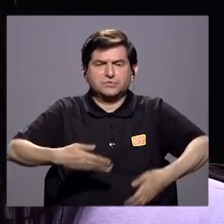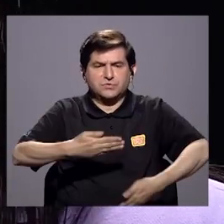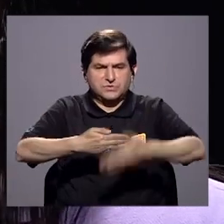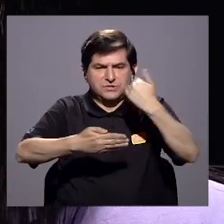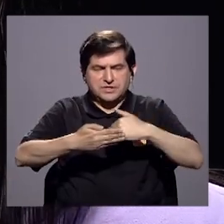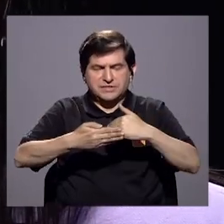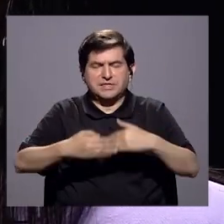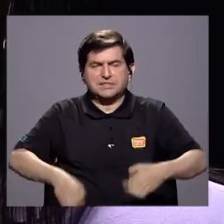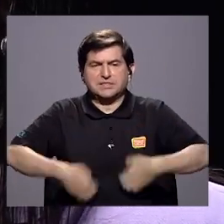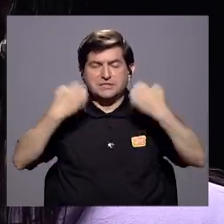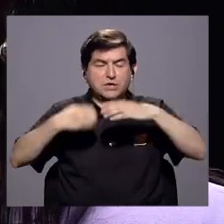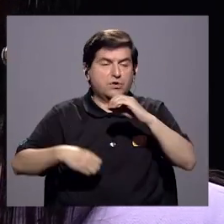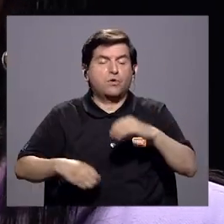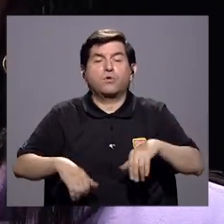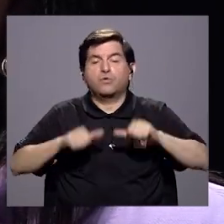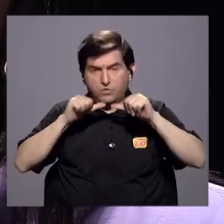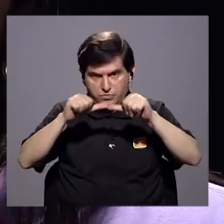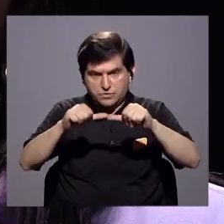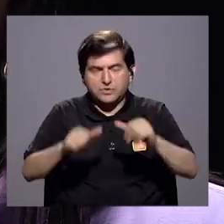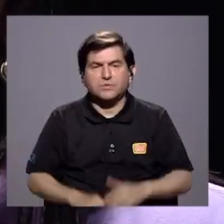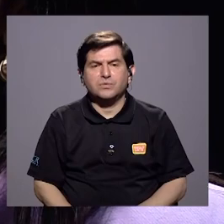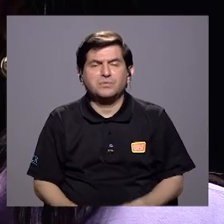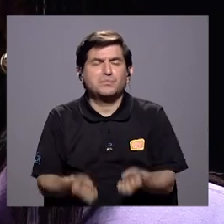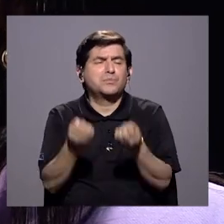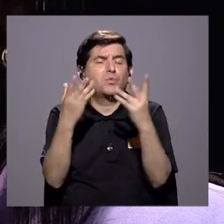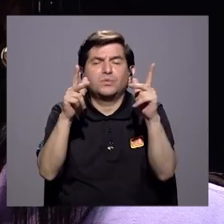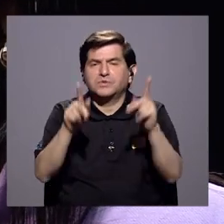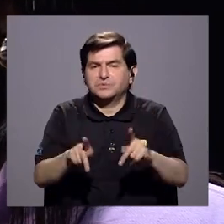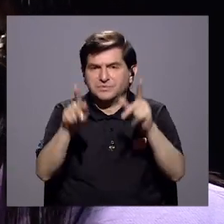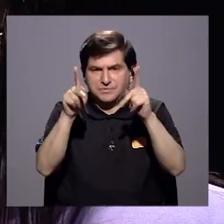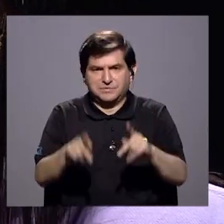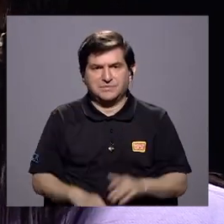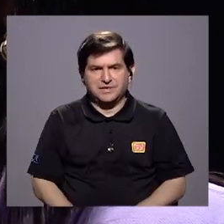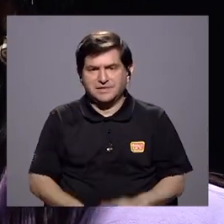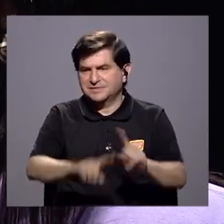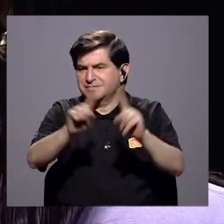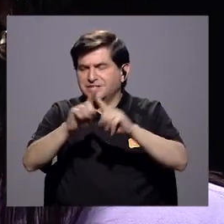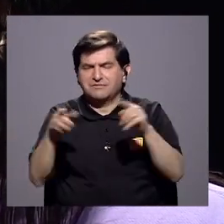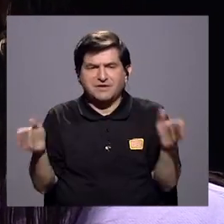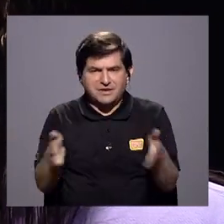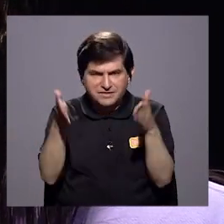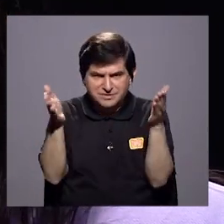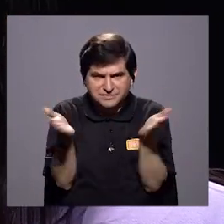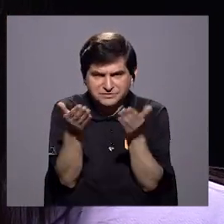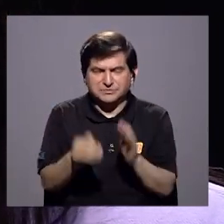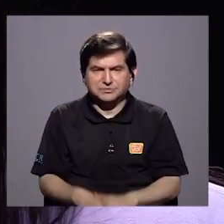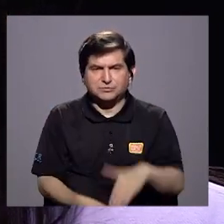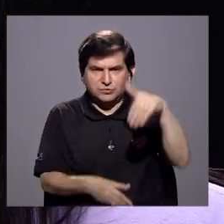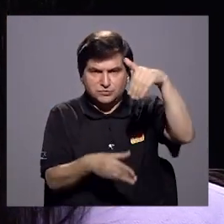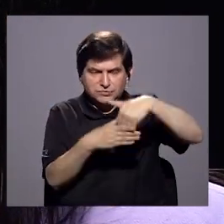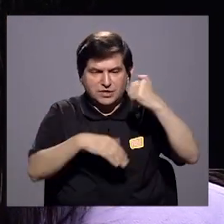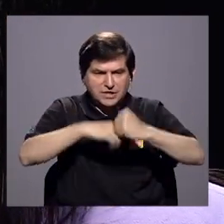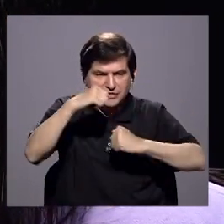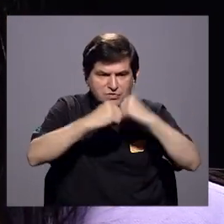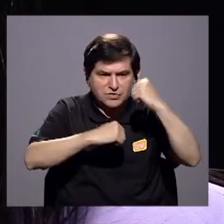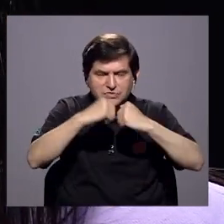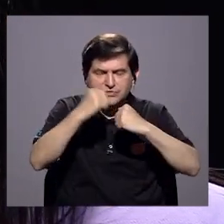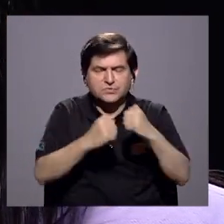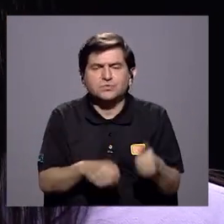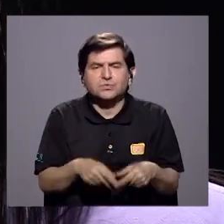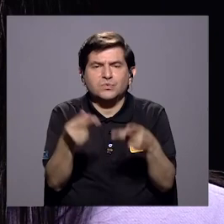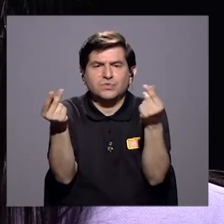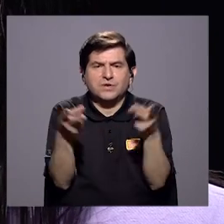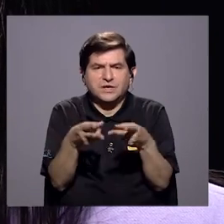o que existen, pues significaba una gran cantidad de gente con una serie de incentivos que hacían que dentro de la estructura general de